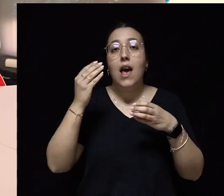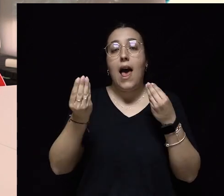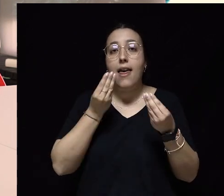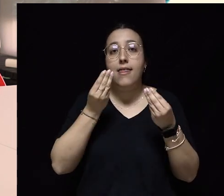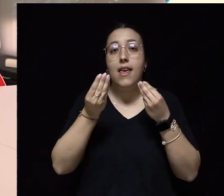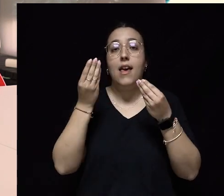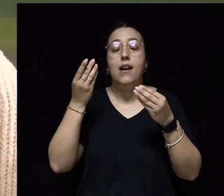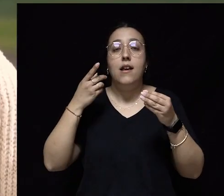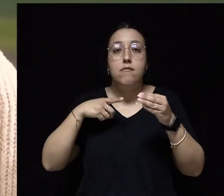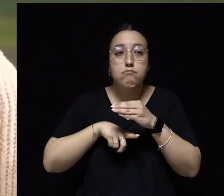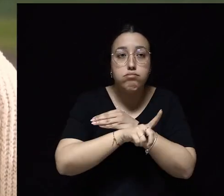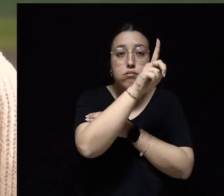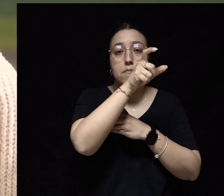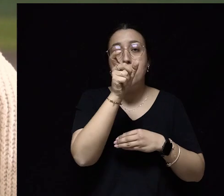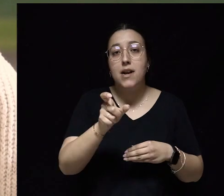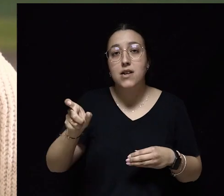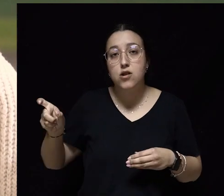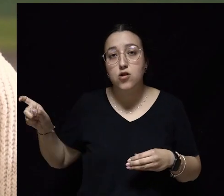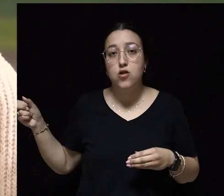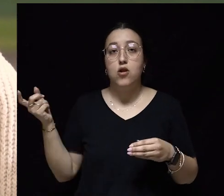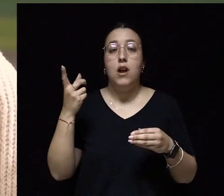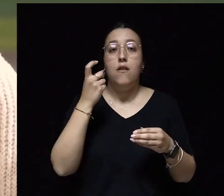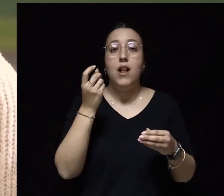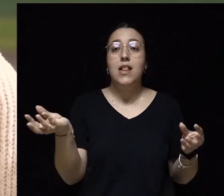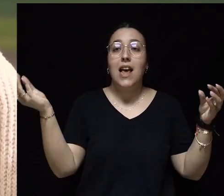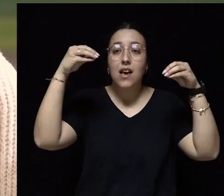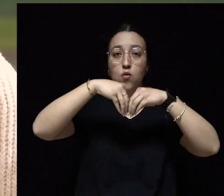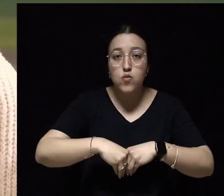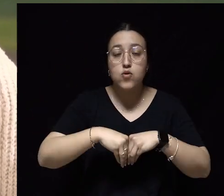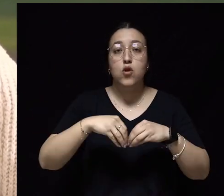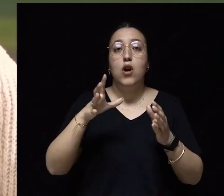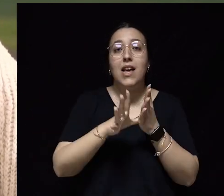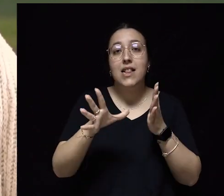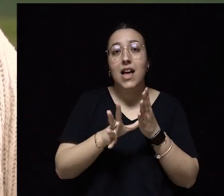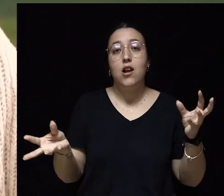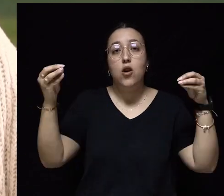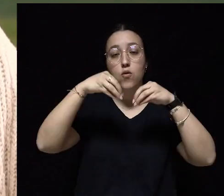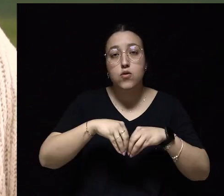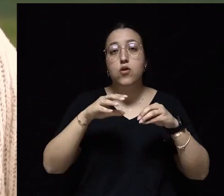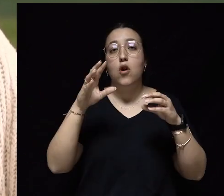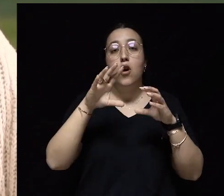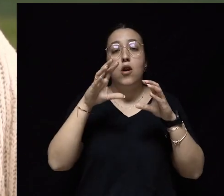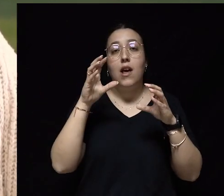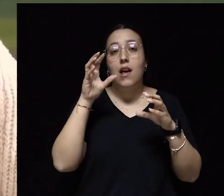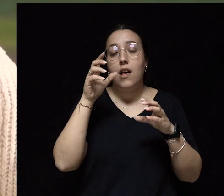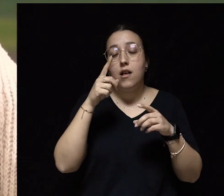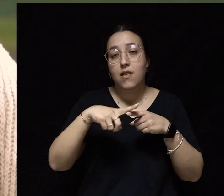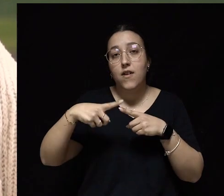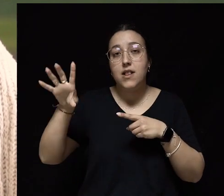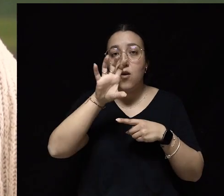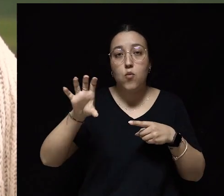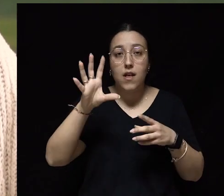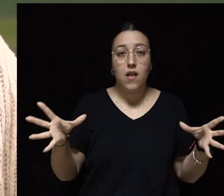estrategia actual nacional de inclusión, participación e igualdad del pueblo gitano, observaremos cómo en el ámbito de educación han marcado